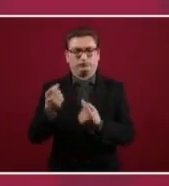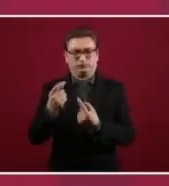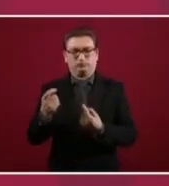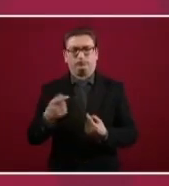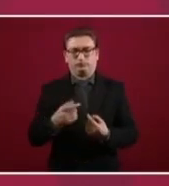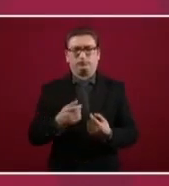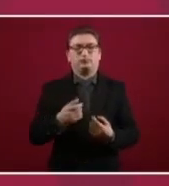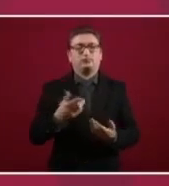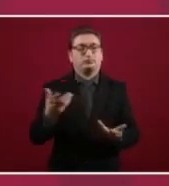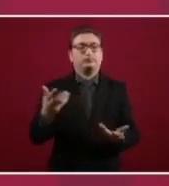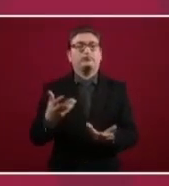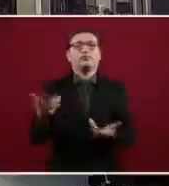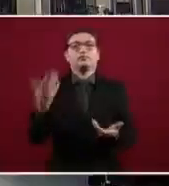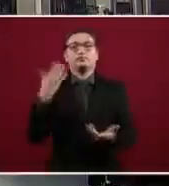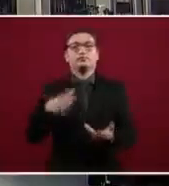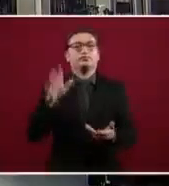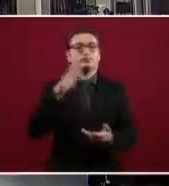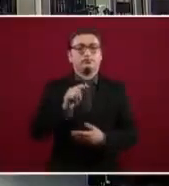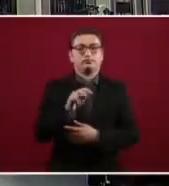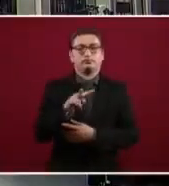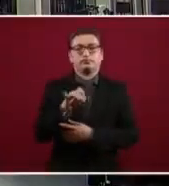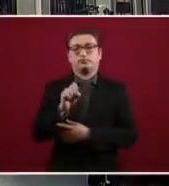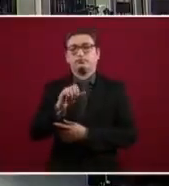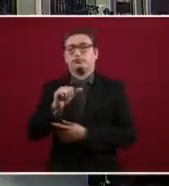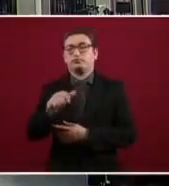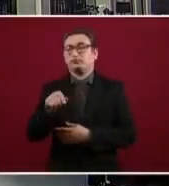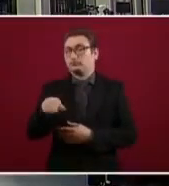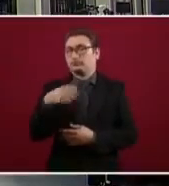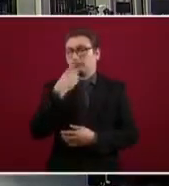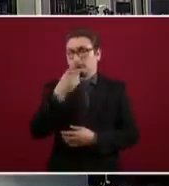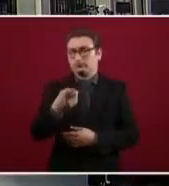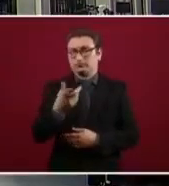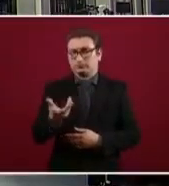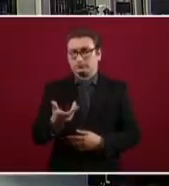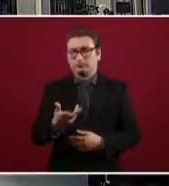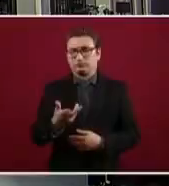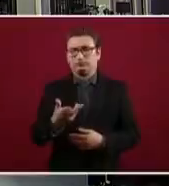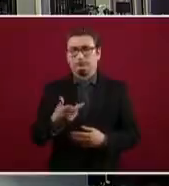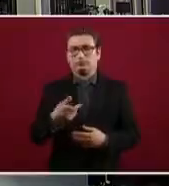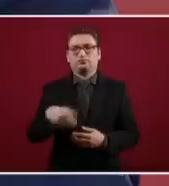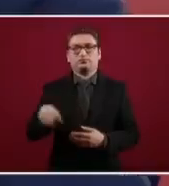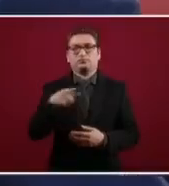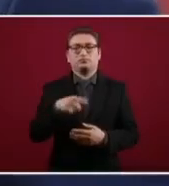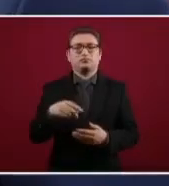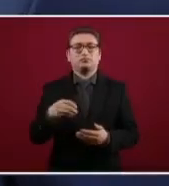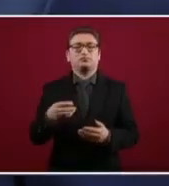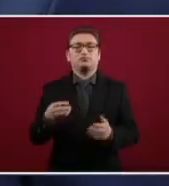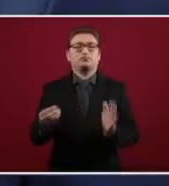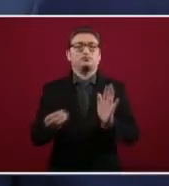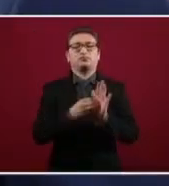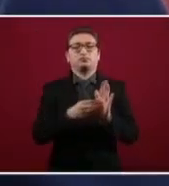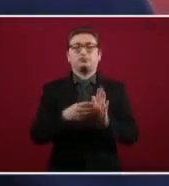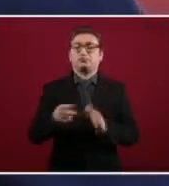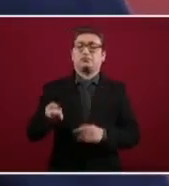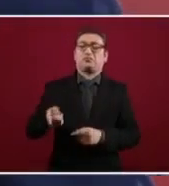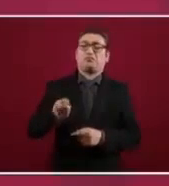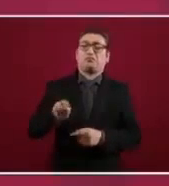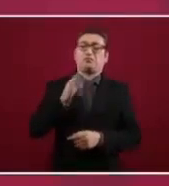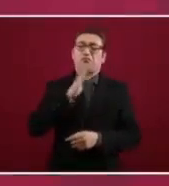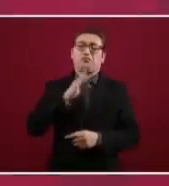excepciones- lo que les enseño de televisa lo repito ya ponen ahí en el banquillo de los